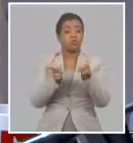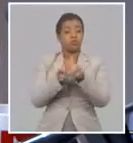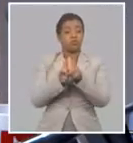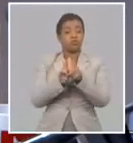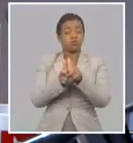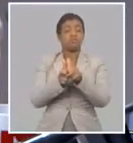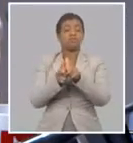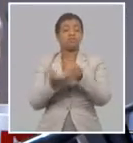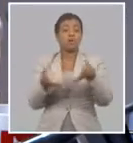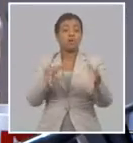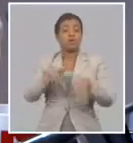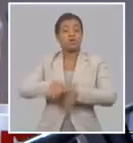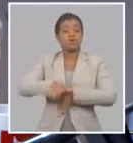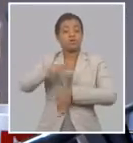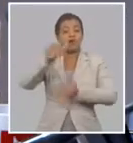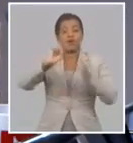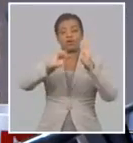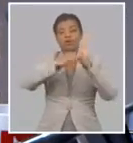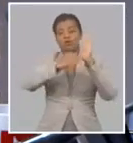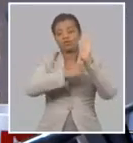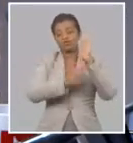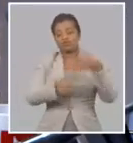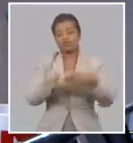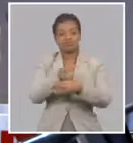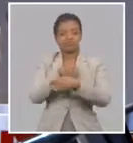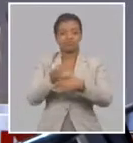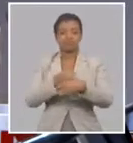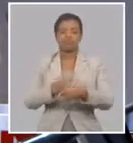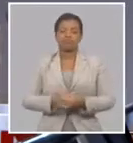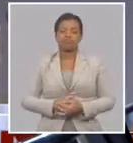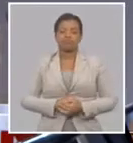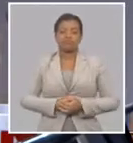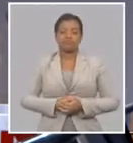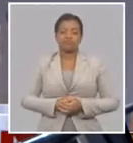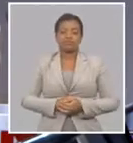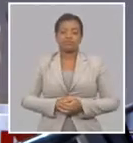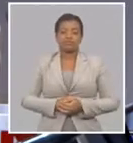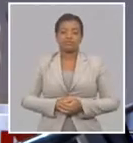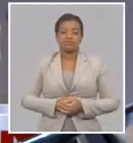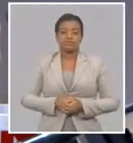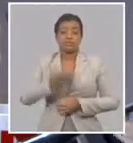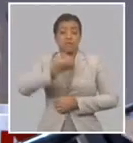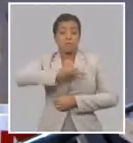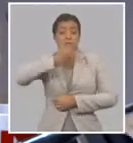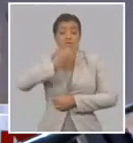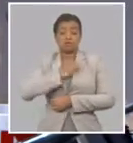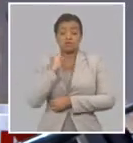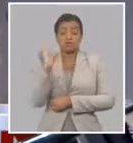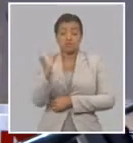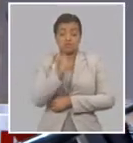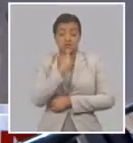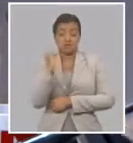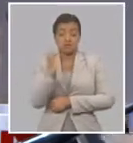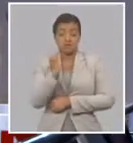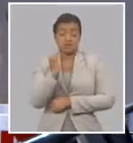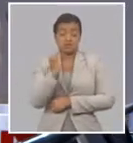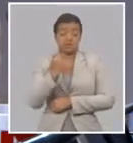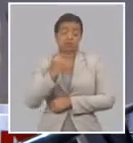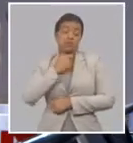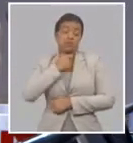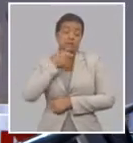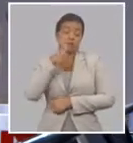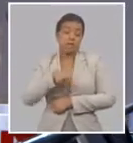prácticamente todos los indicadores del sector de la aviación según fuentes internacionales mencionamos este caso la organización